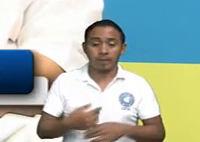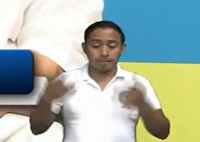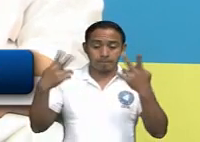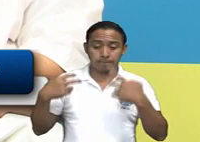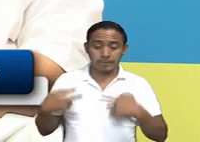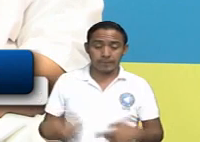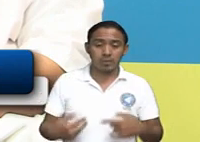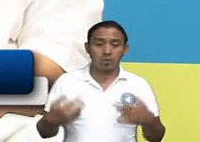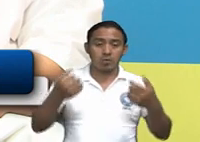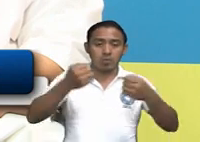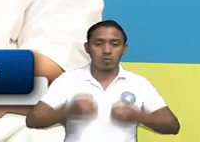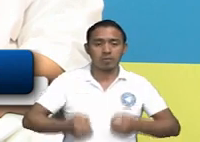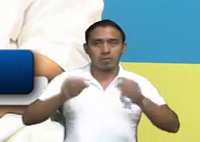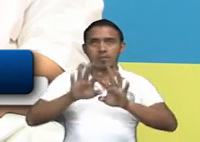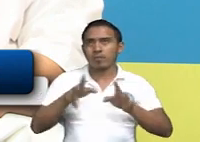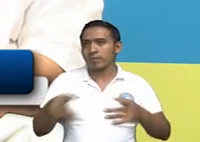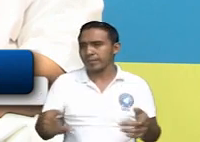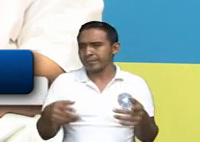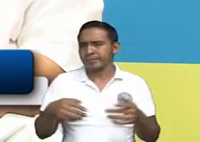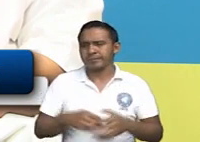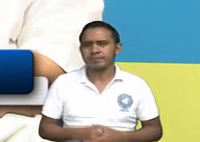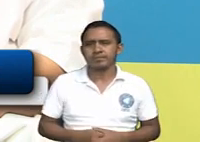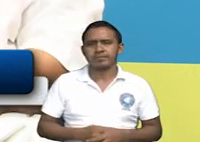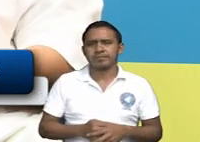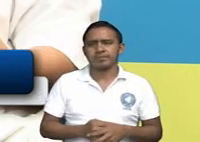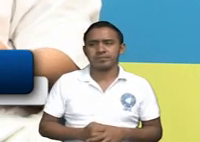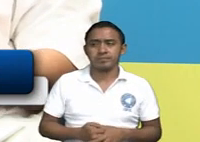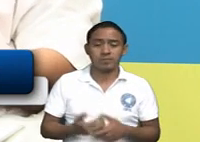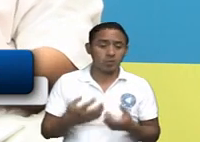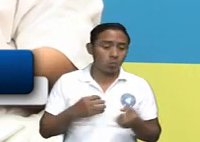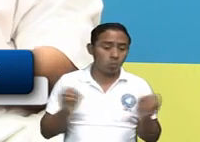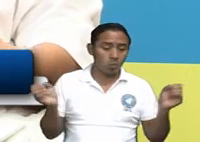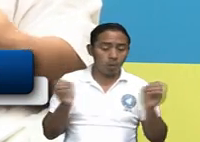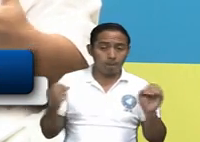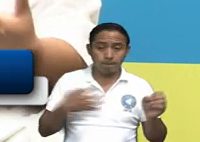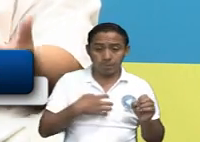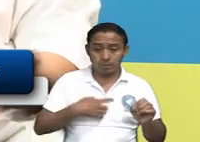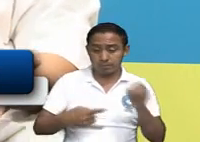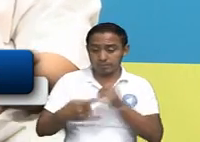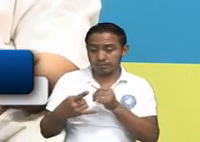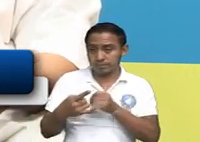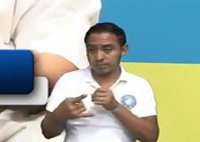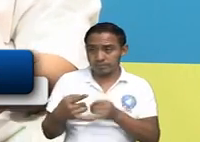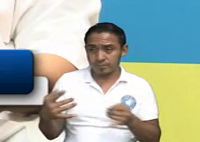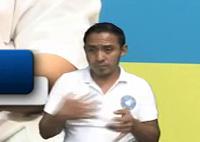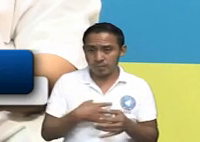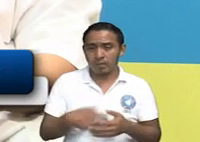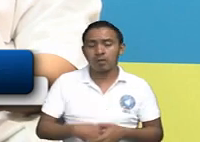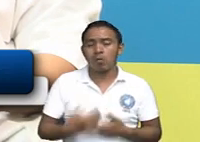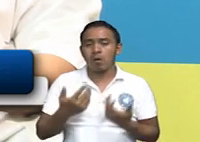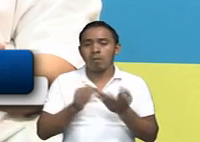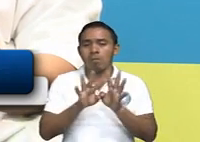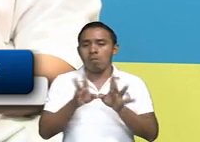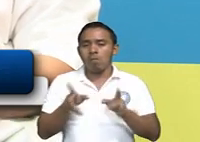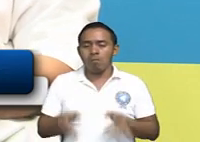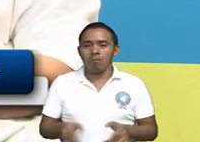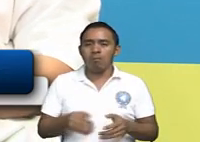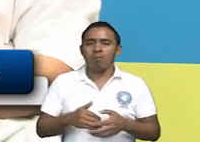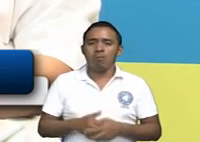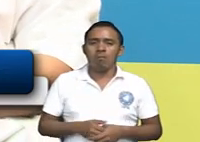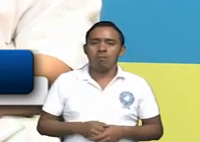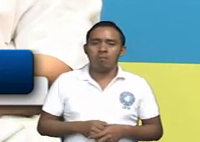o como hombre, o lo que mi género se espera que sea yo como mujer, va a